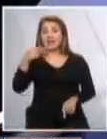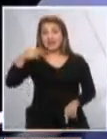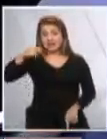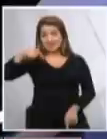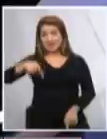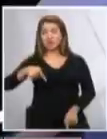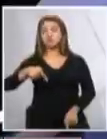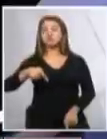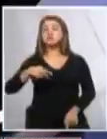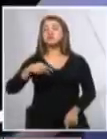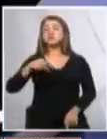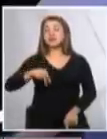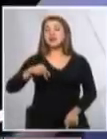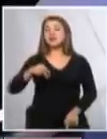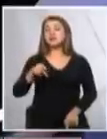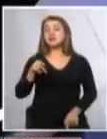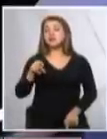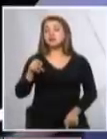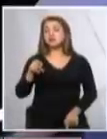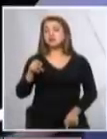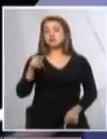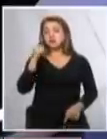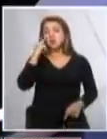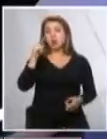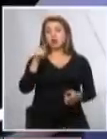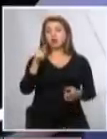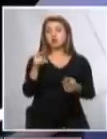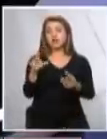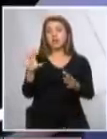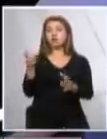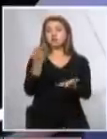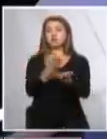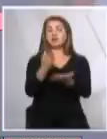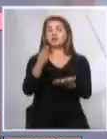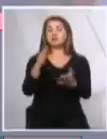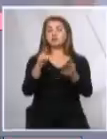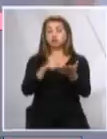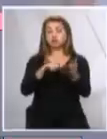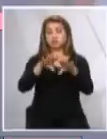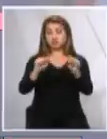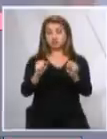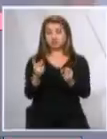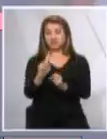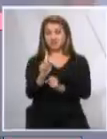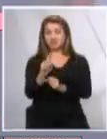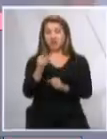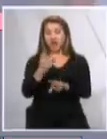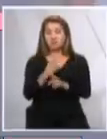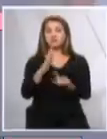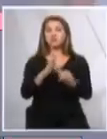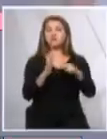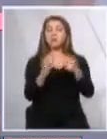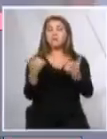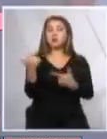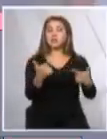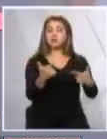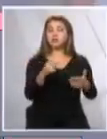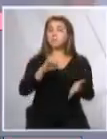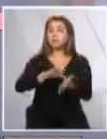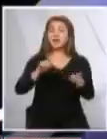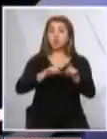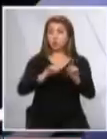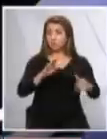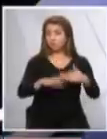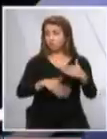punto donde eso sea totalmente necesario, porque fíjate que al mismo tiempo que tenemos esta crisis política, el país sigue